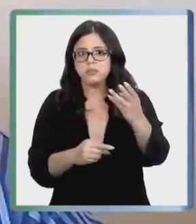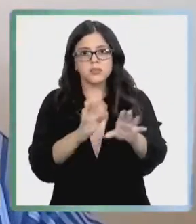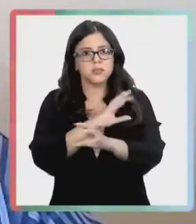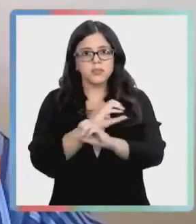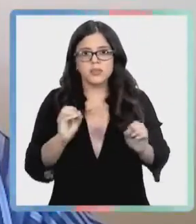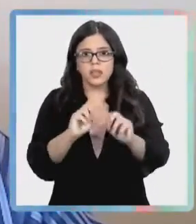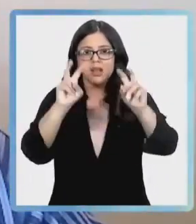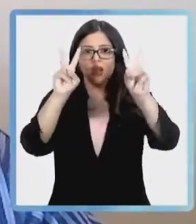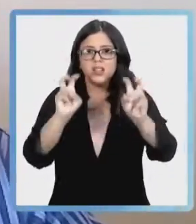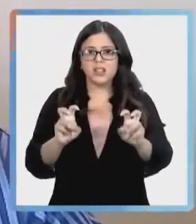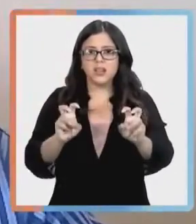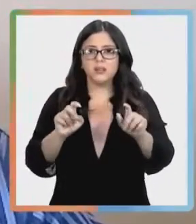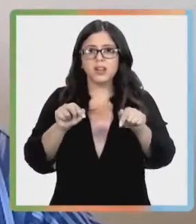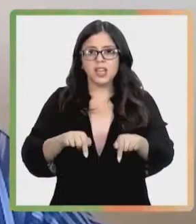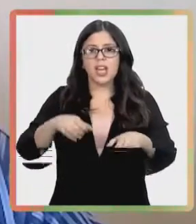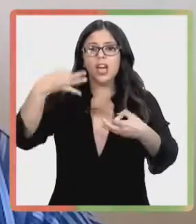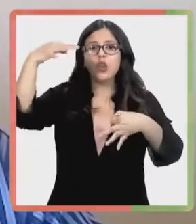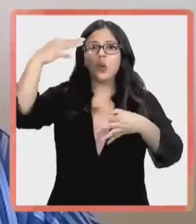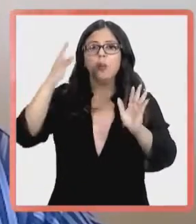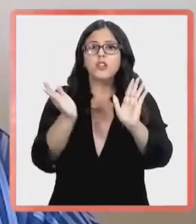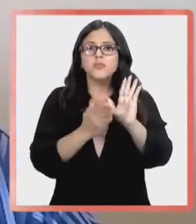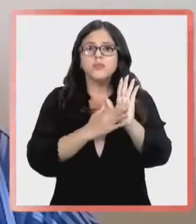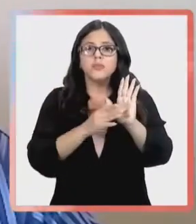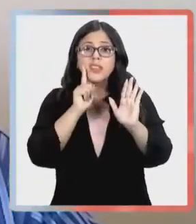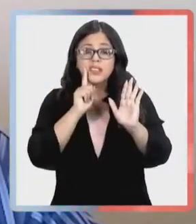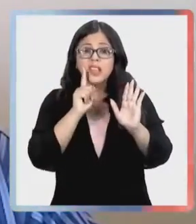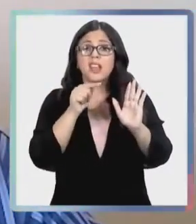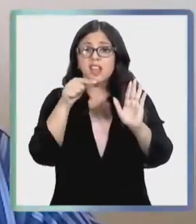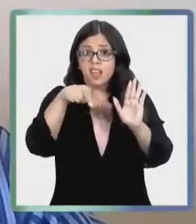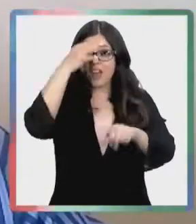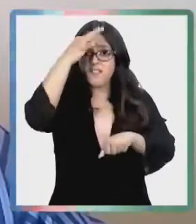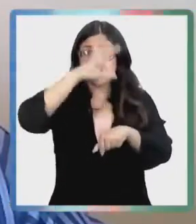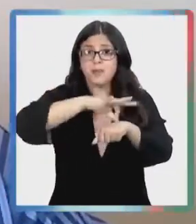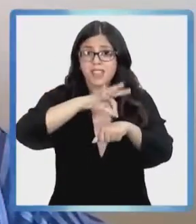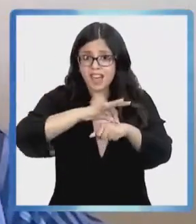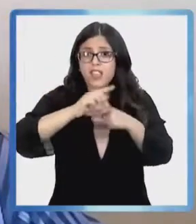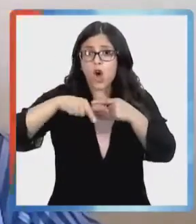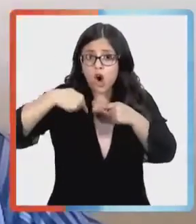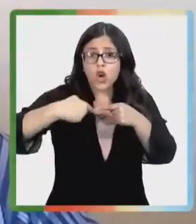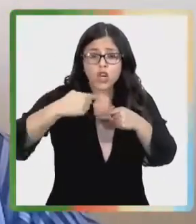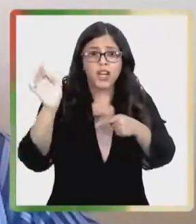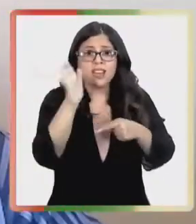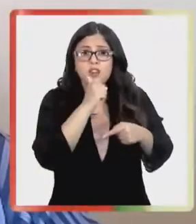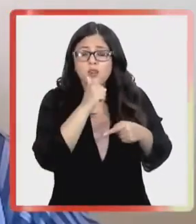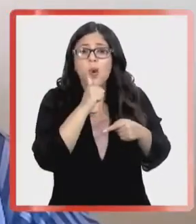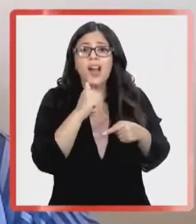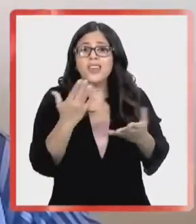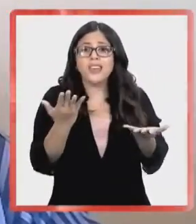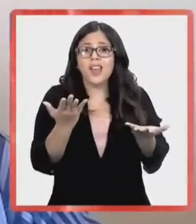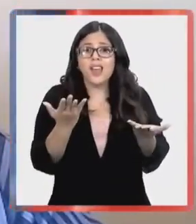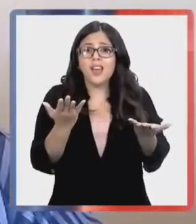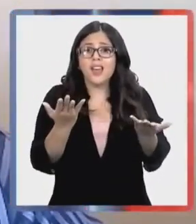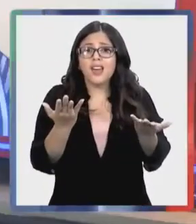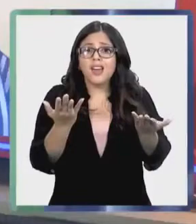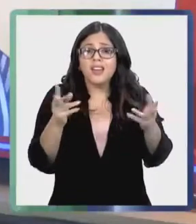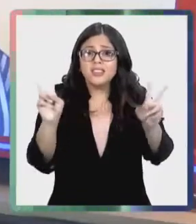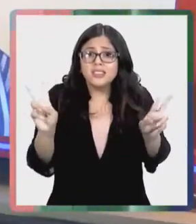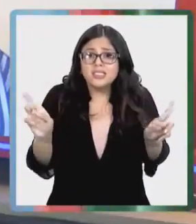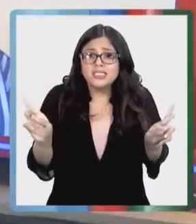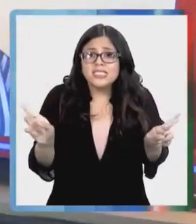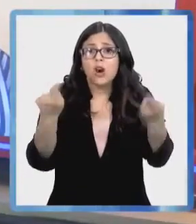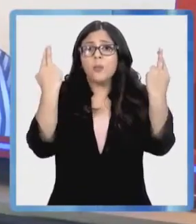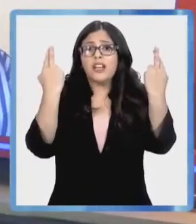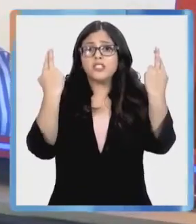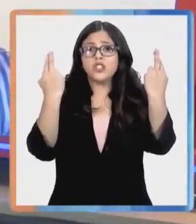ámbito para una persona que tenga documentado que posee una fibromialgia, que es una enfermedad crónica, que no tiene cura, digámoslo. Las